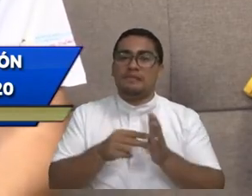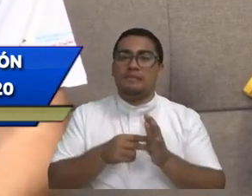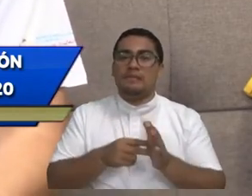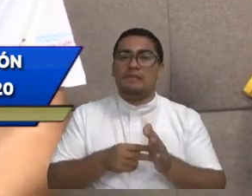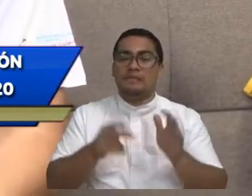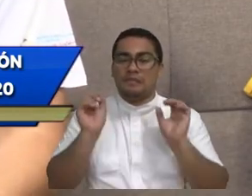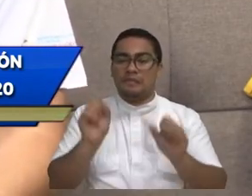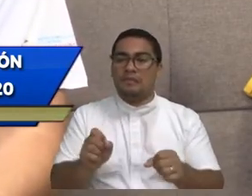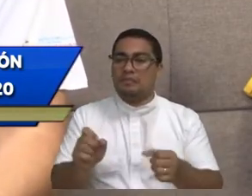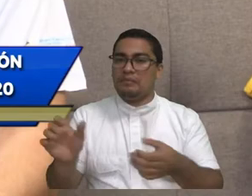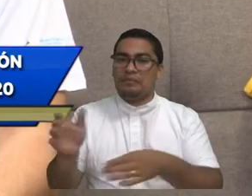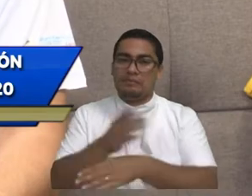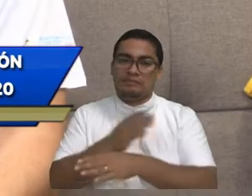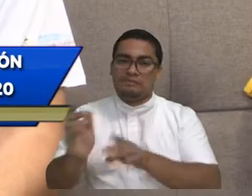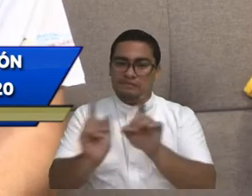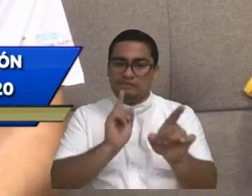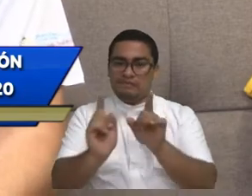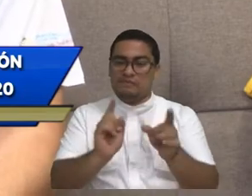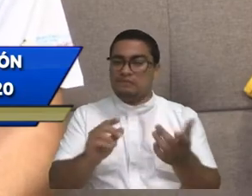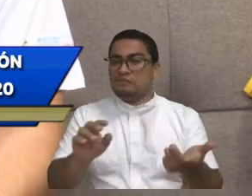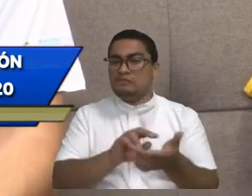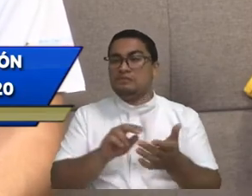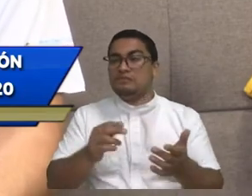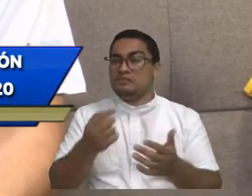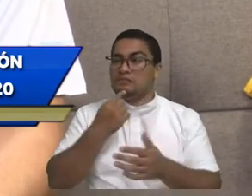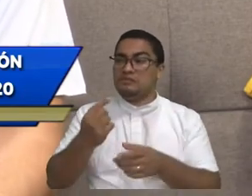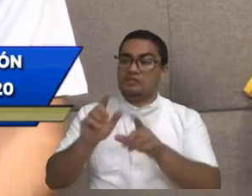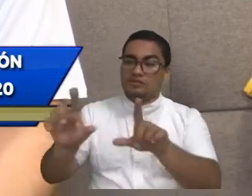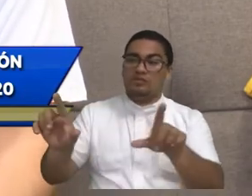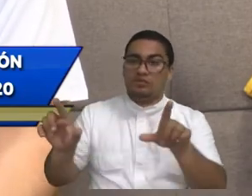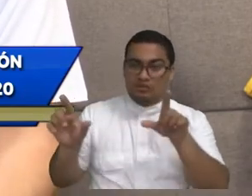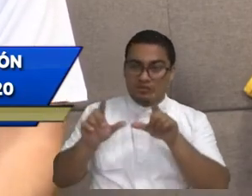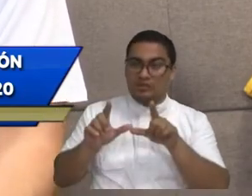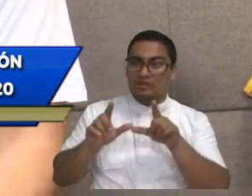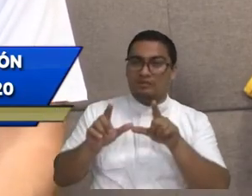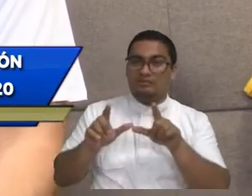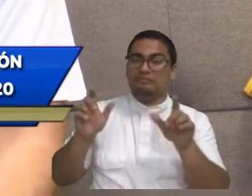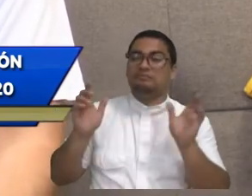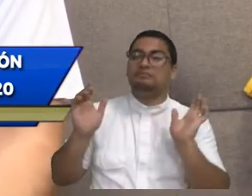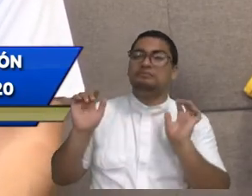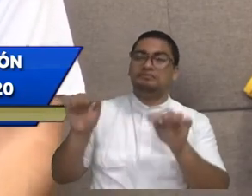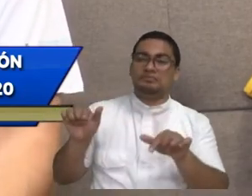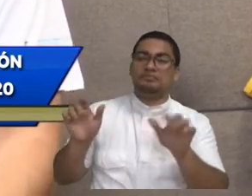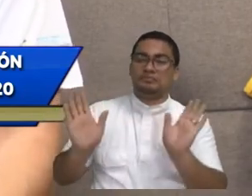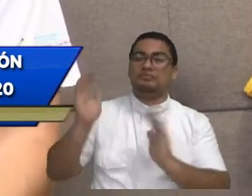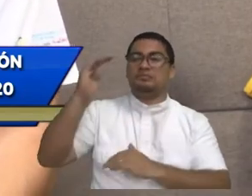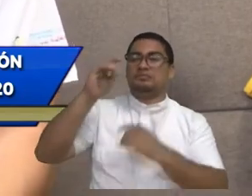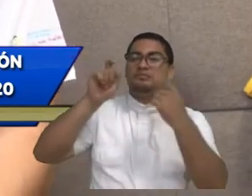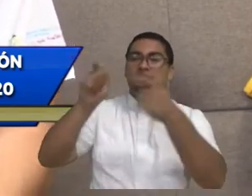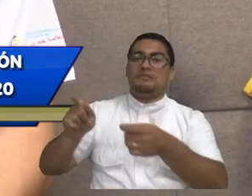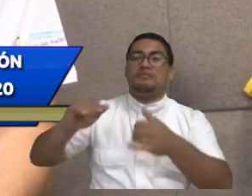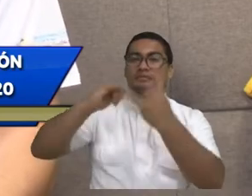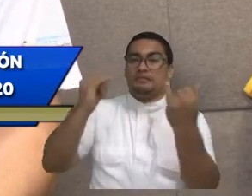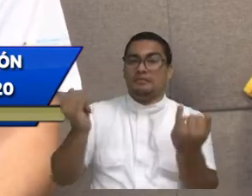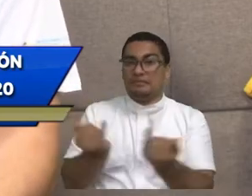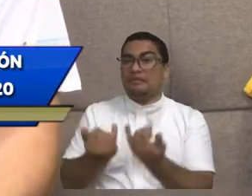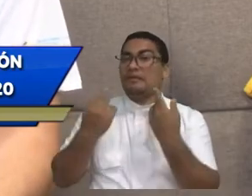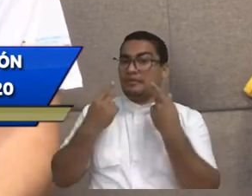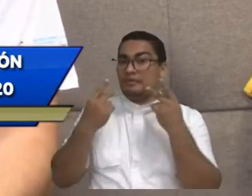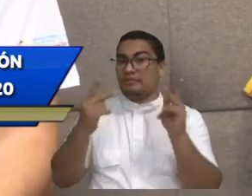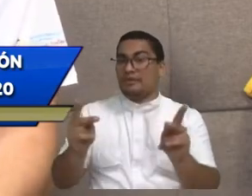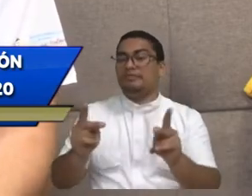pues esas competencias tecnológicas estamos preparando laboratorios para que sean certificados internacionalmente pero a la vez certificar